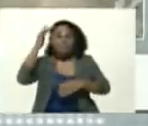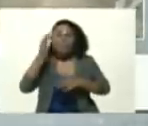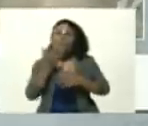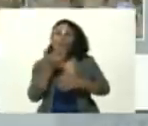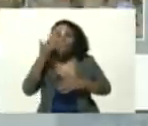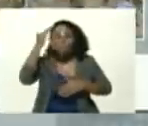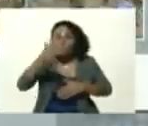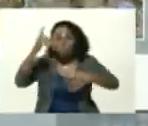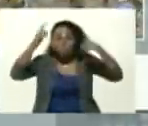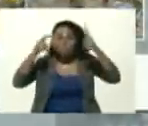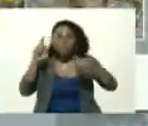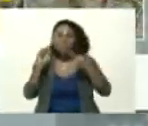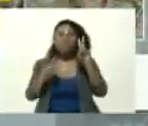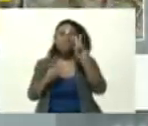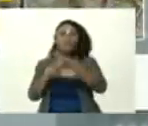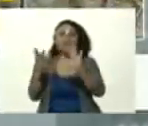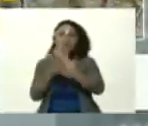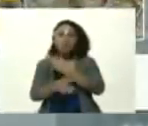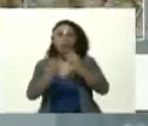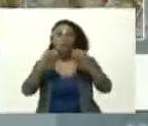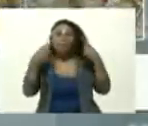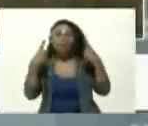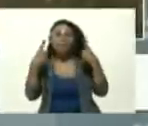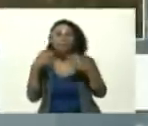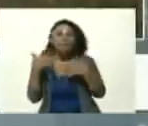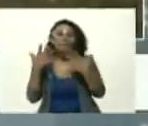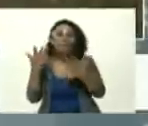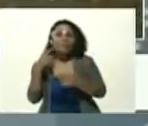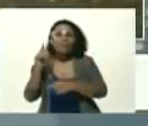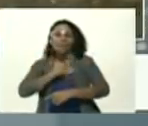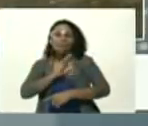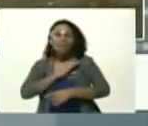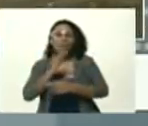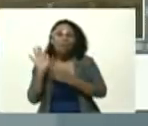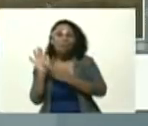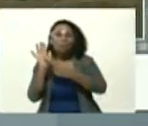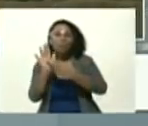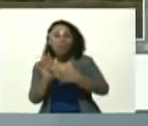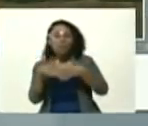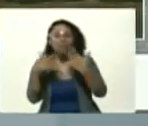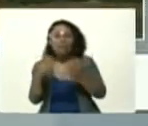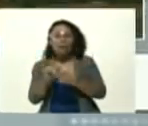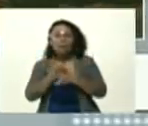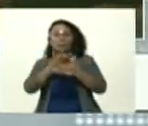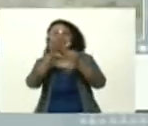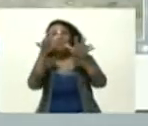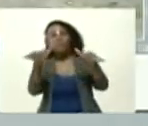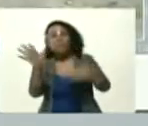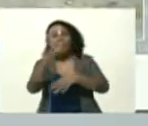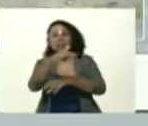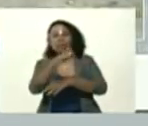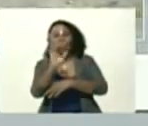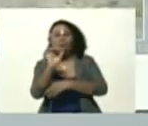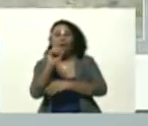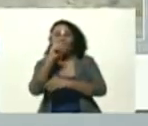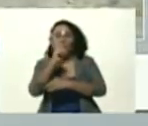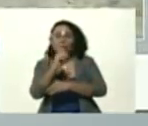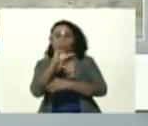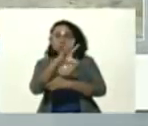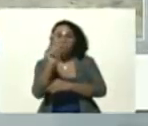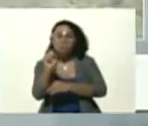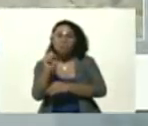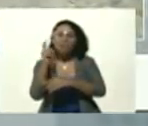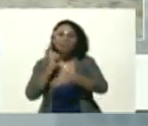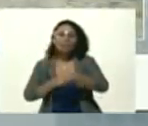esta visión sobre La Guaira, teniendo la referencia de deslaves parecidos que hubo en los años 50, en época de